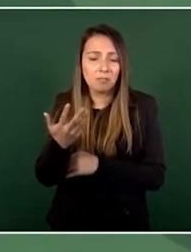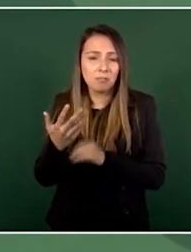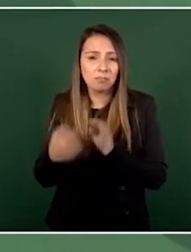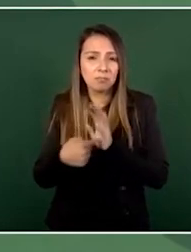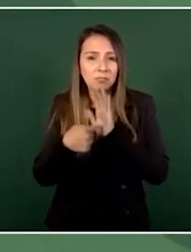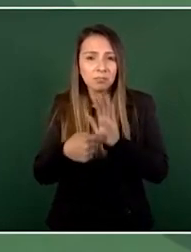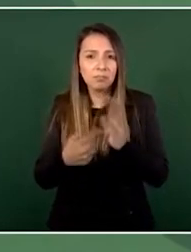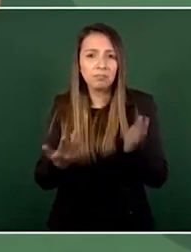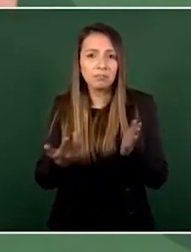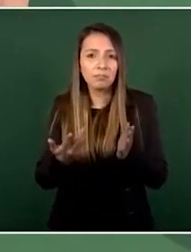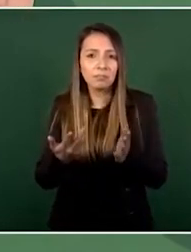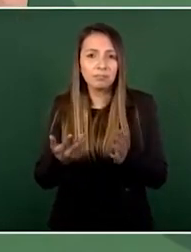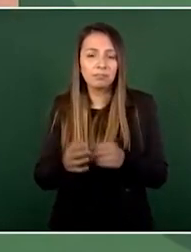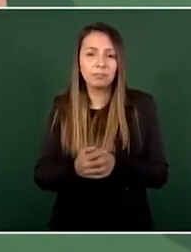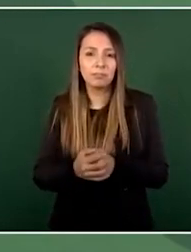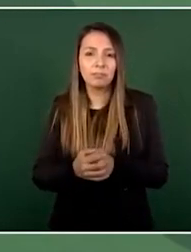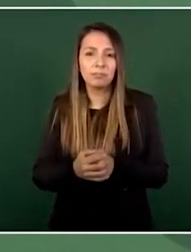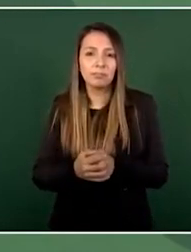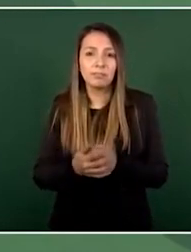Ahí me voy a quedar con